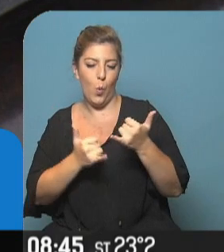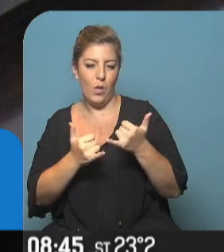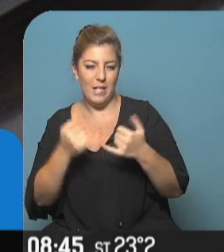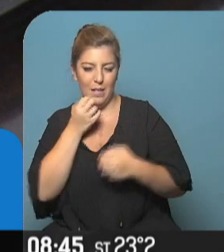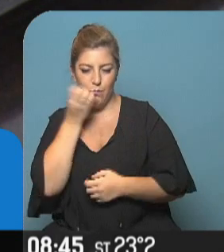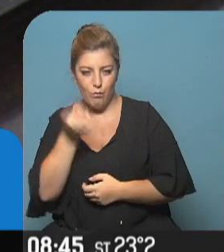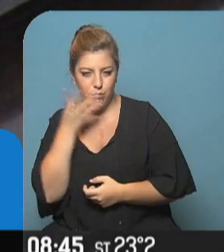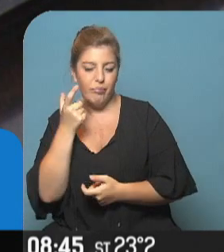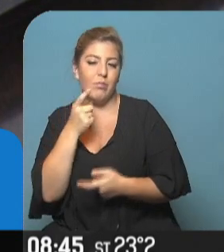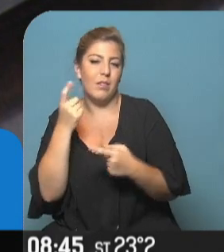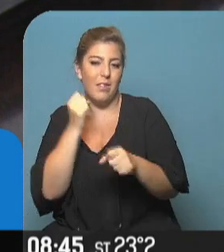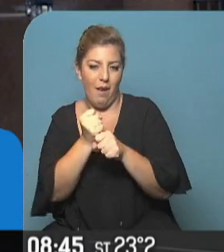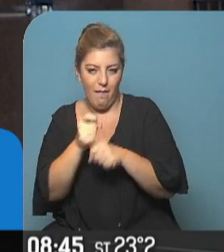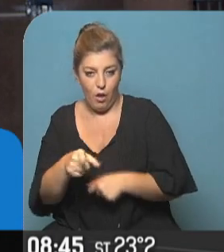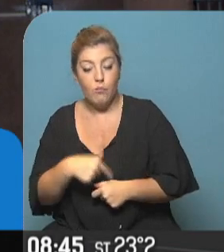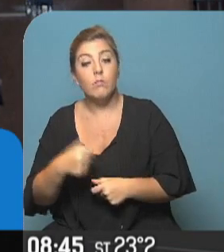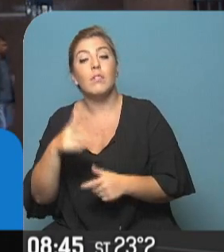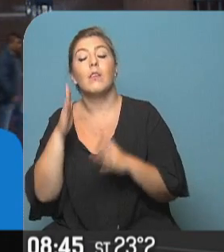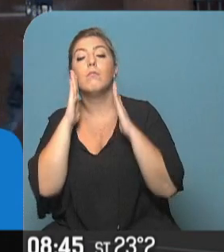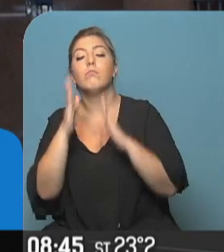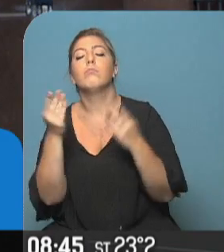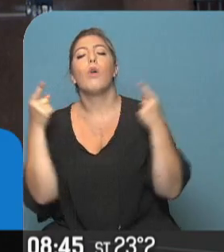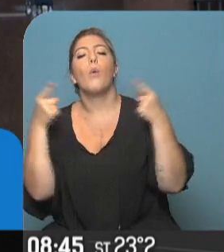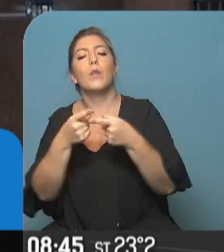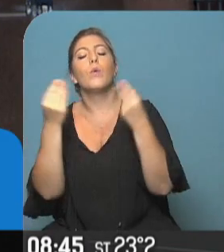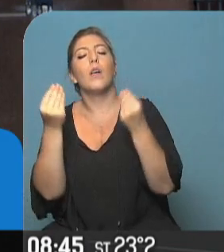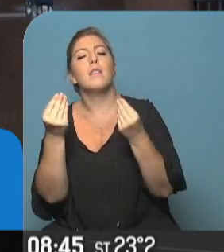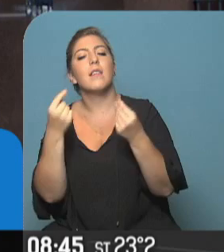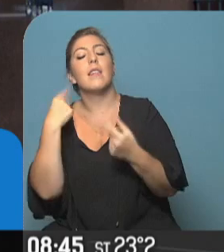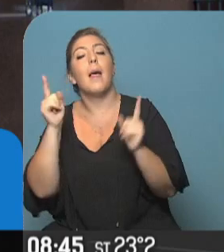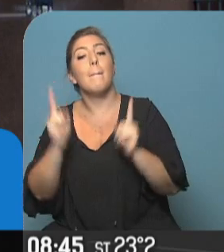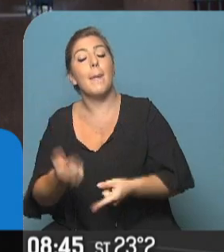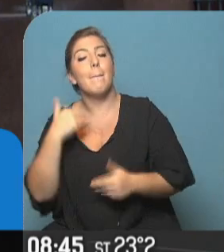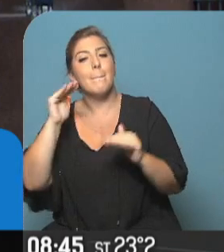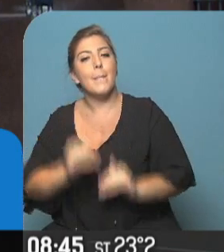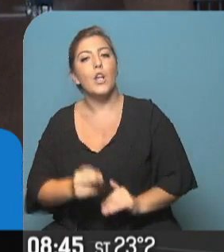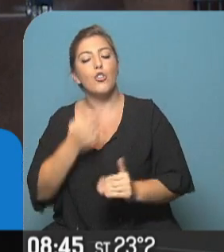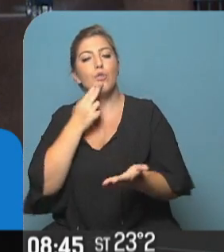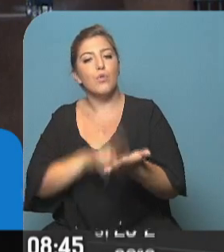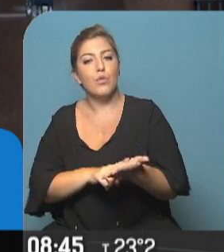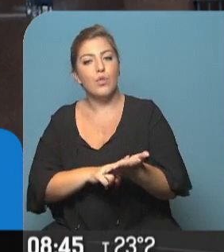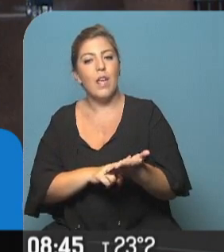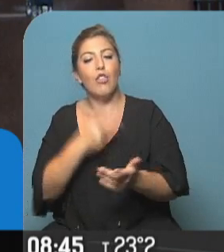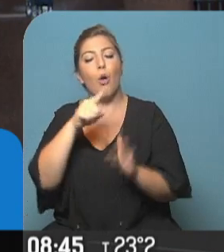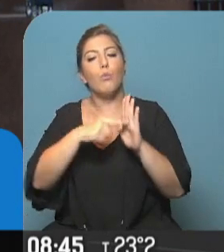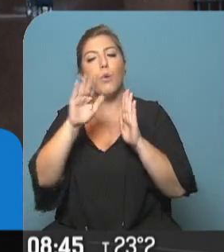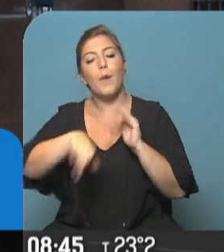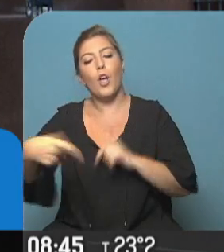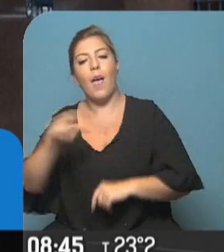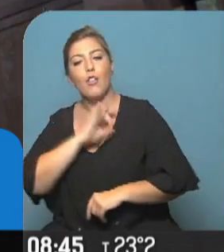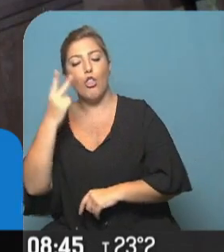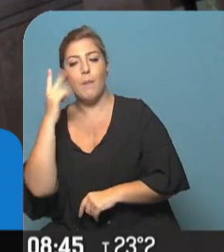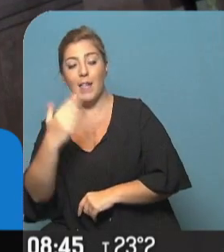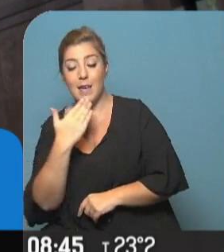funcionario señala también que el objetivo es seguir bajando la presión tributaria que lleva dos puntos menos que en el año 2015 para